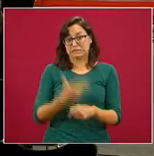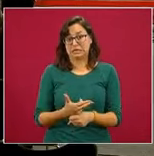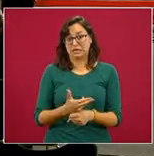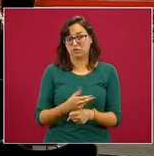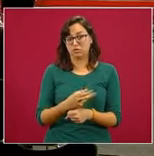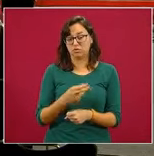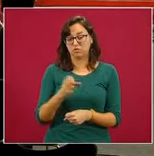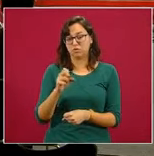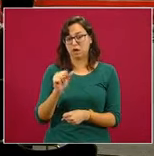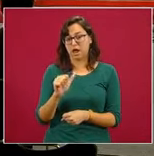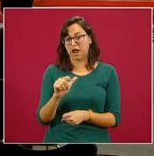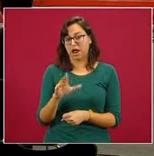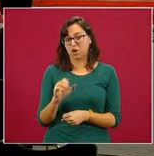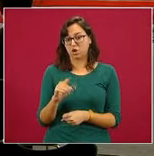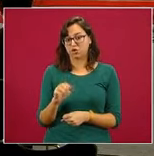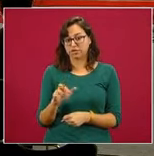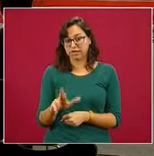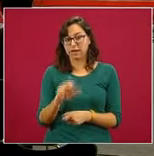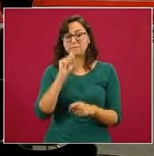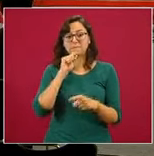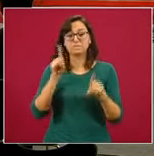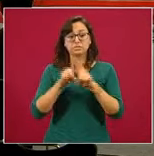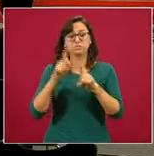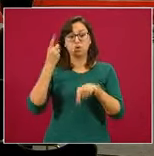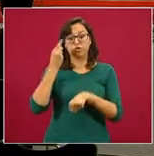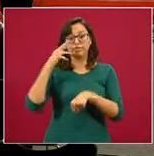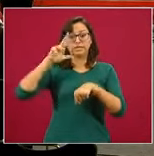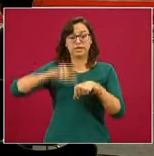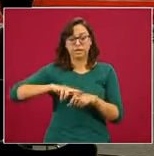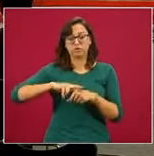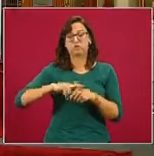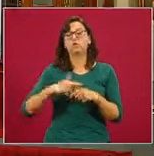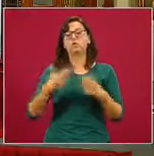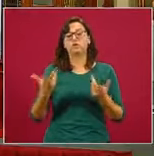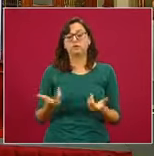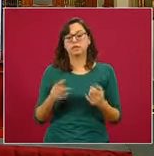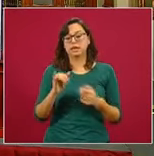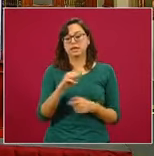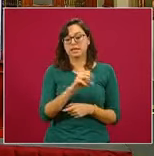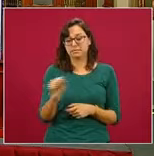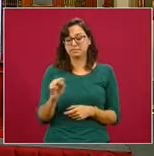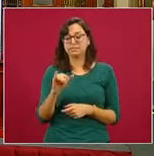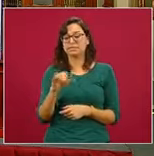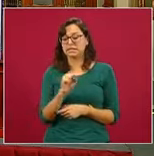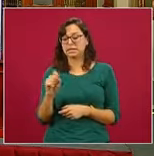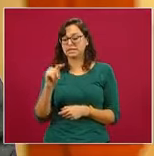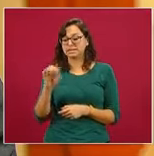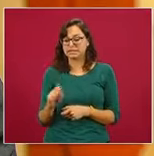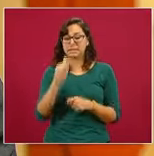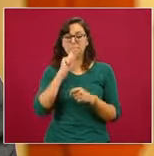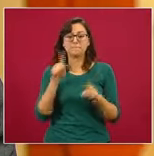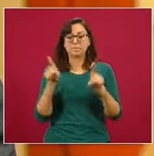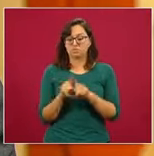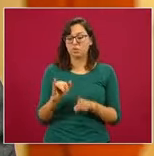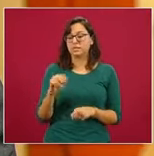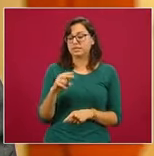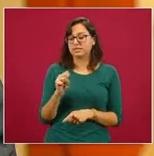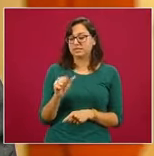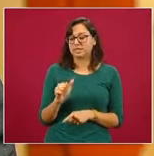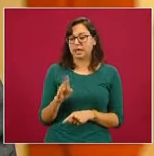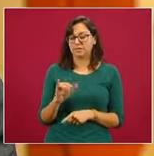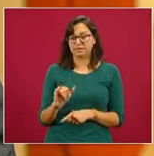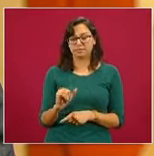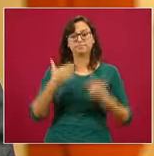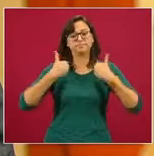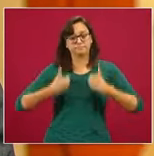Alcocer, también los directores de las instituciones de seguridad social, el IMSS, el ISSSTE y el director de INSABI y